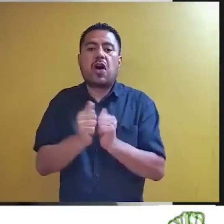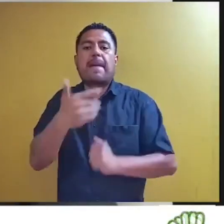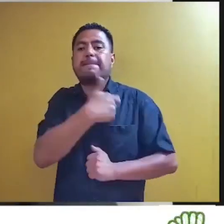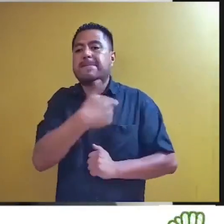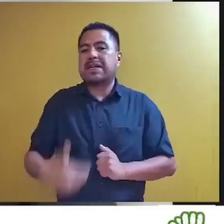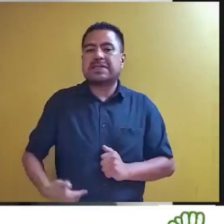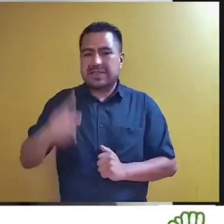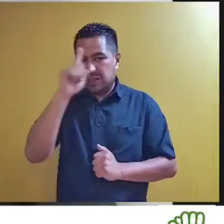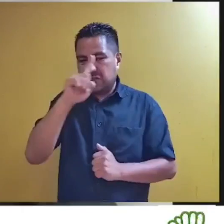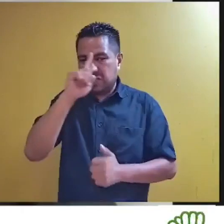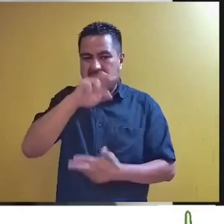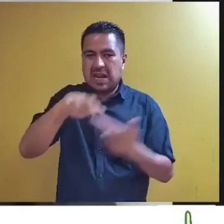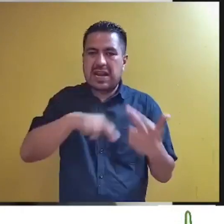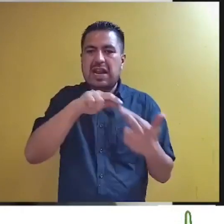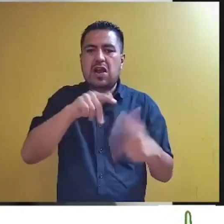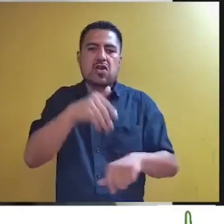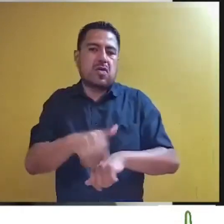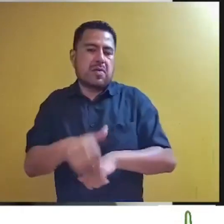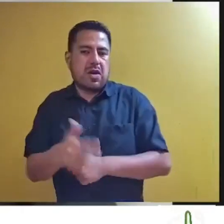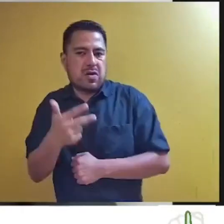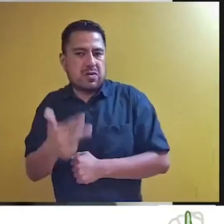del Consejo Distrital en cuestión.